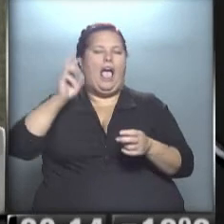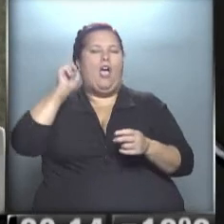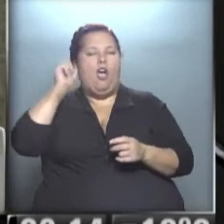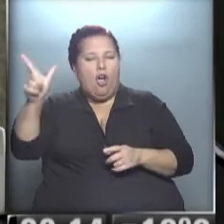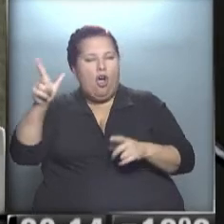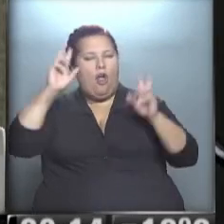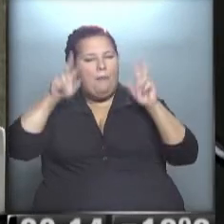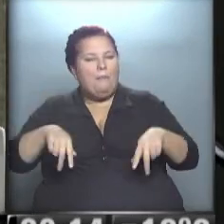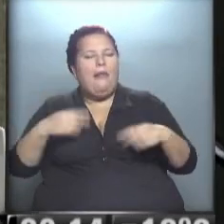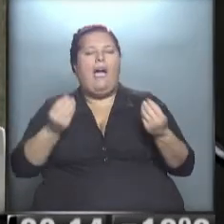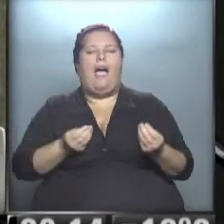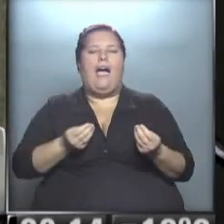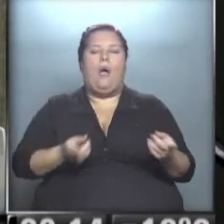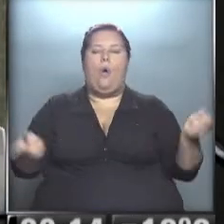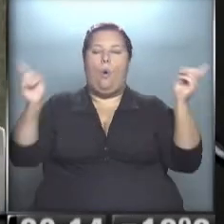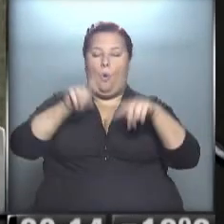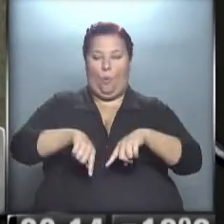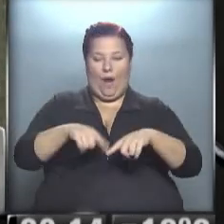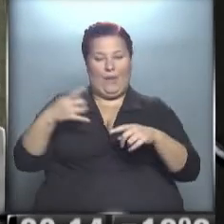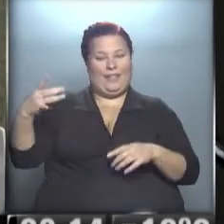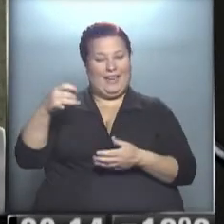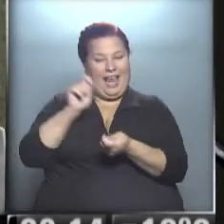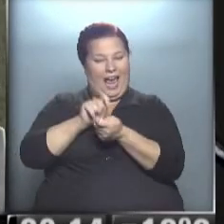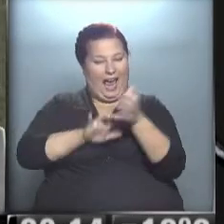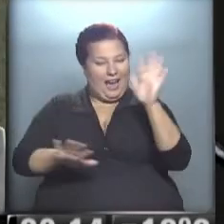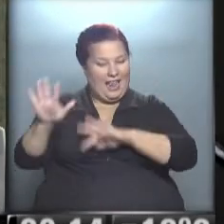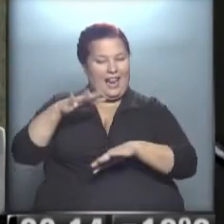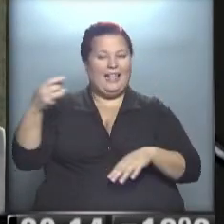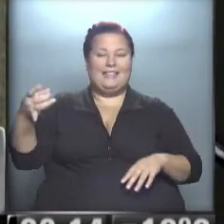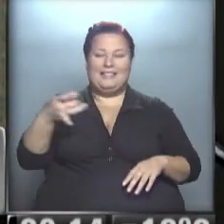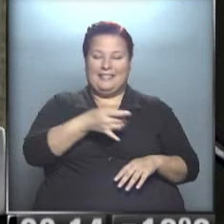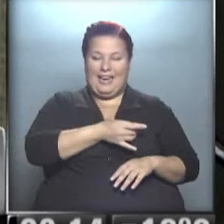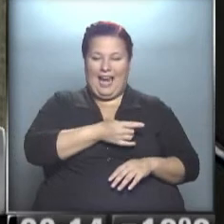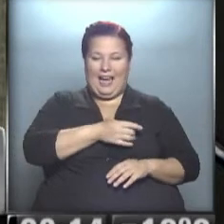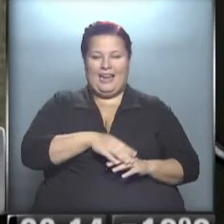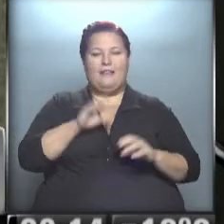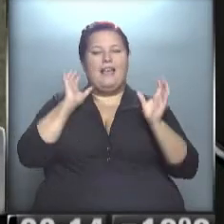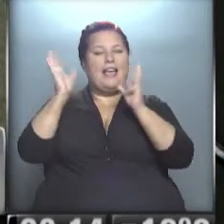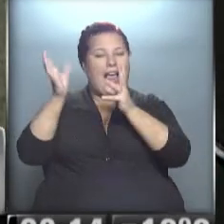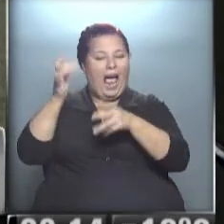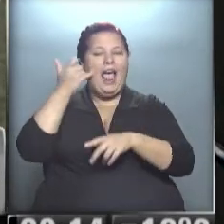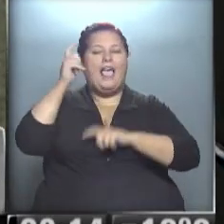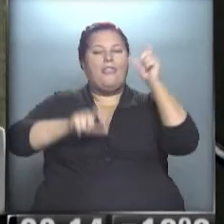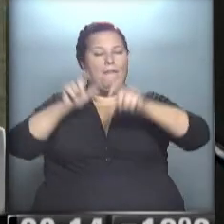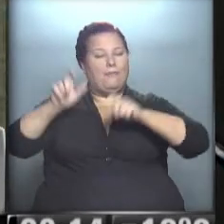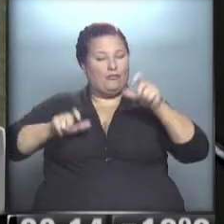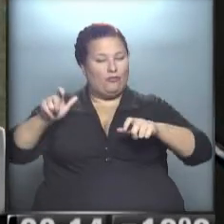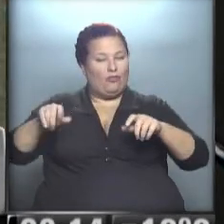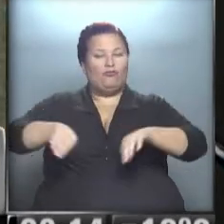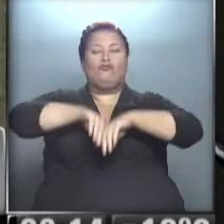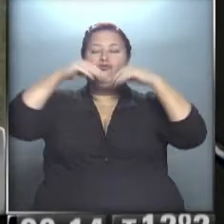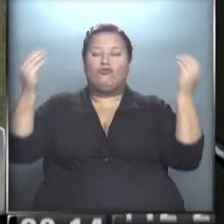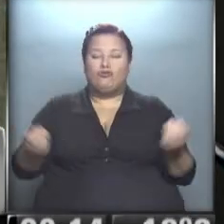plan de reestructuración del sistema ferroviario en argentina de transporte ferroviaria de cargas y pasajeros el volumen